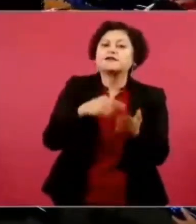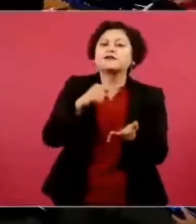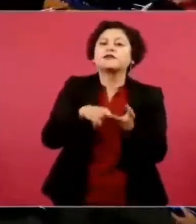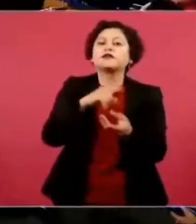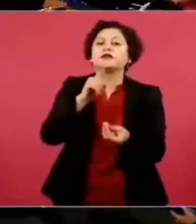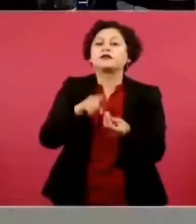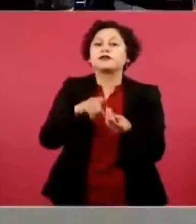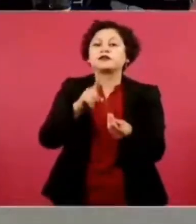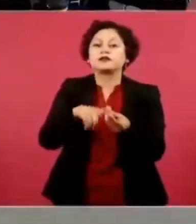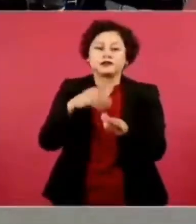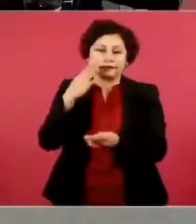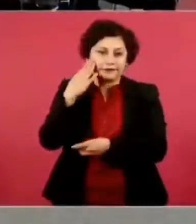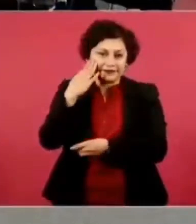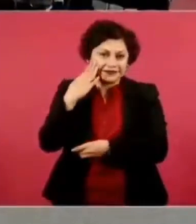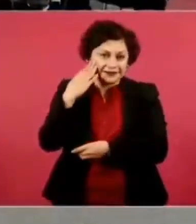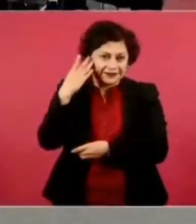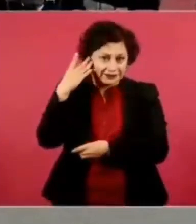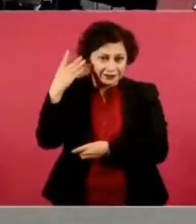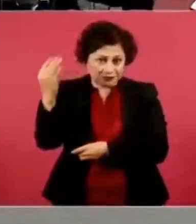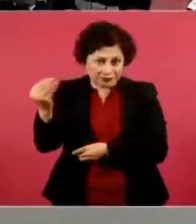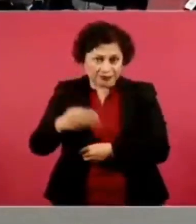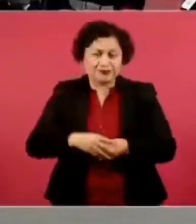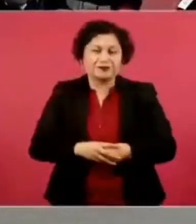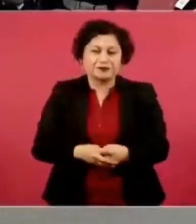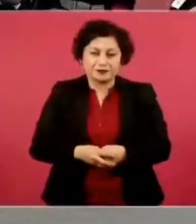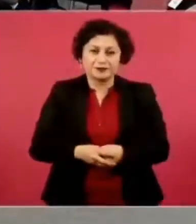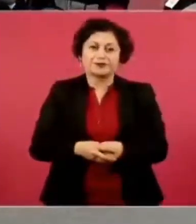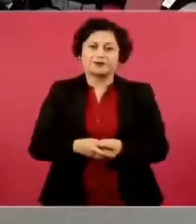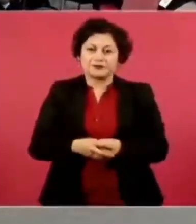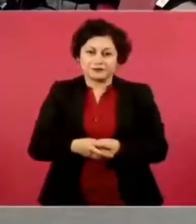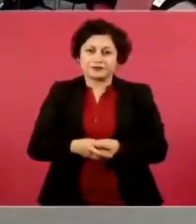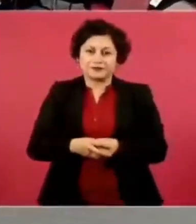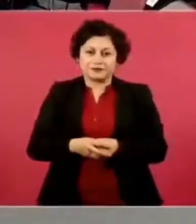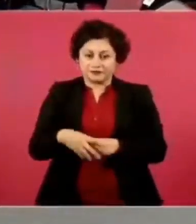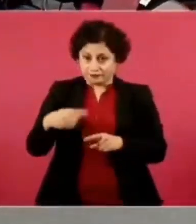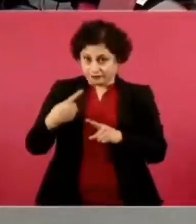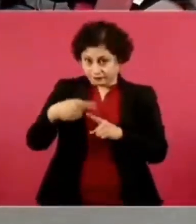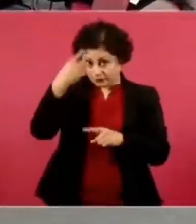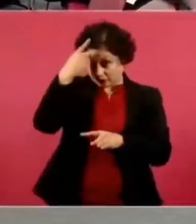en Colima. ¿Y es de Roberto Hernández?